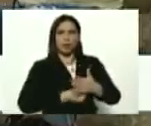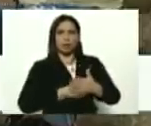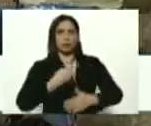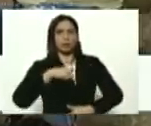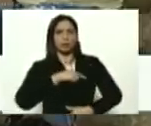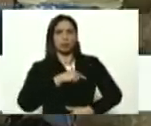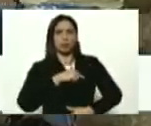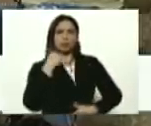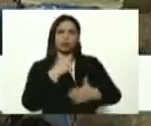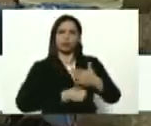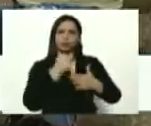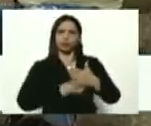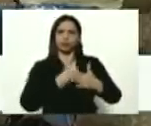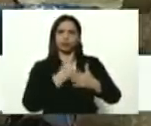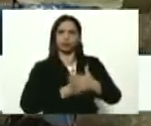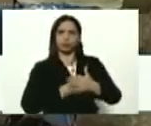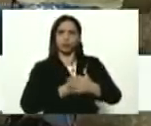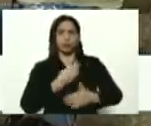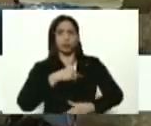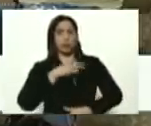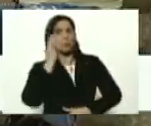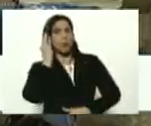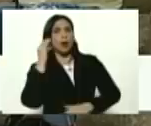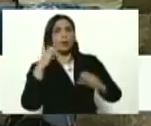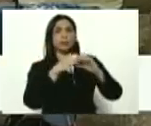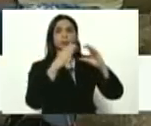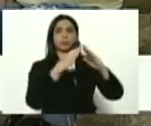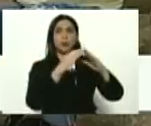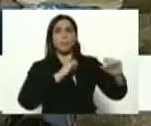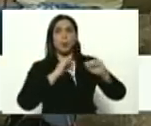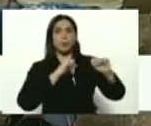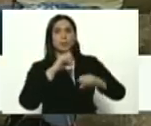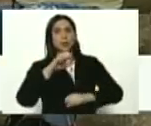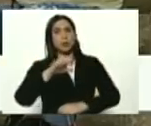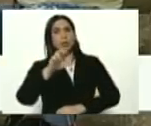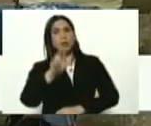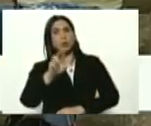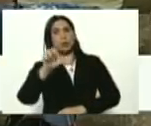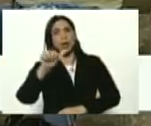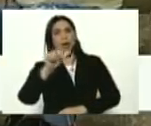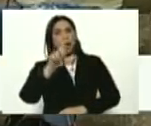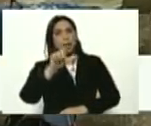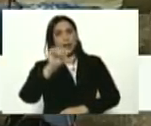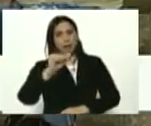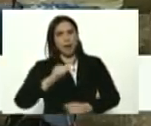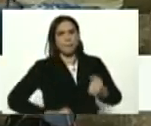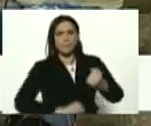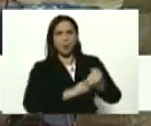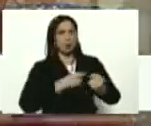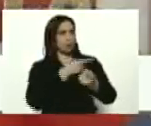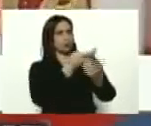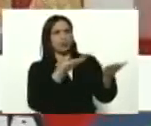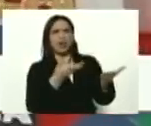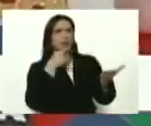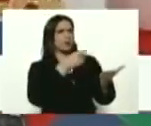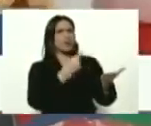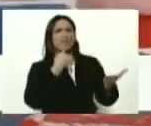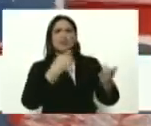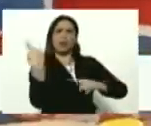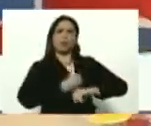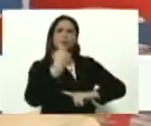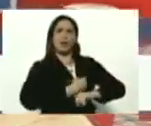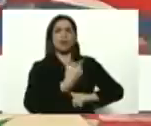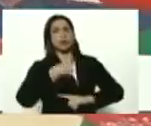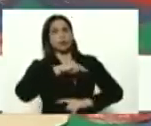pie de lucha y sobre todo las mujeres de Hogares de la Patria, Movimiento Eulalia Burós, estamos resteados con usted para lo que usted diga y ordene.